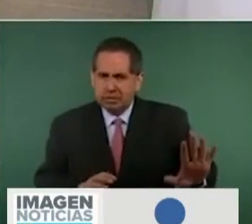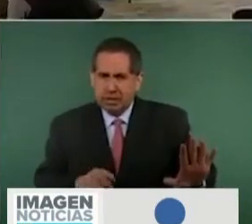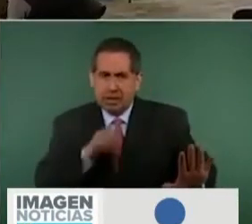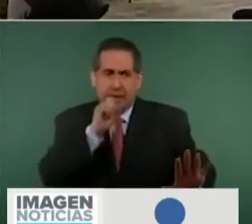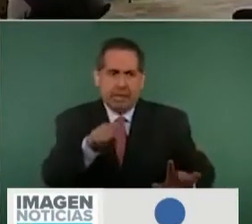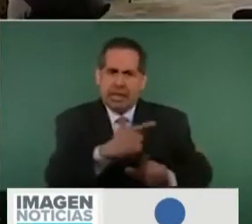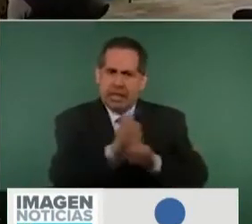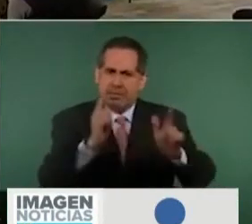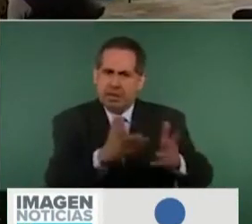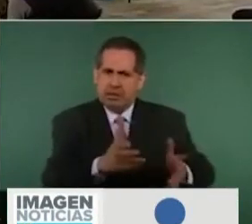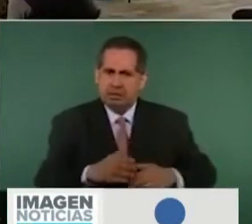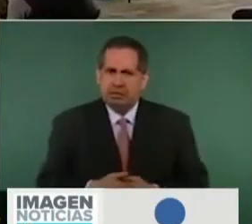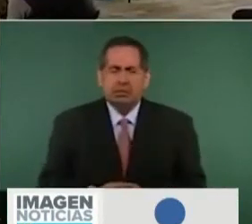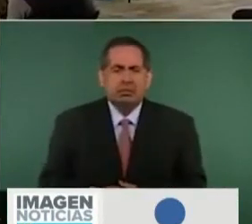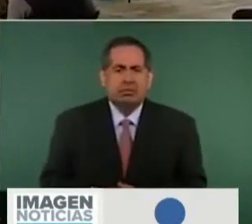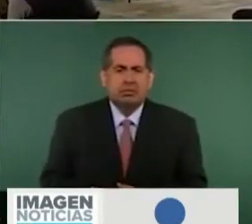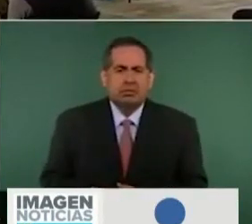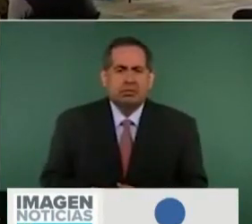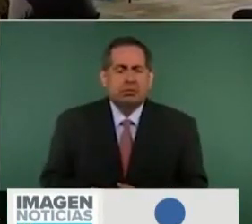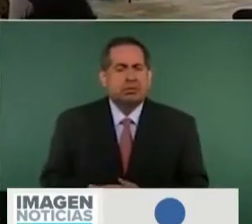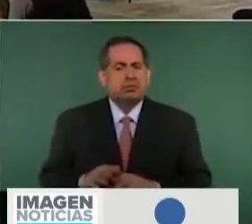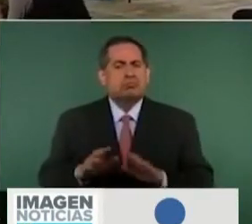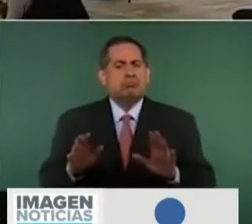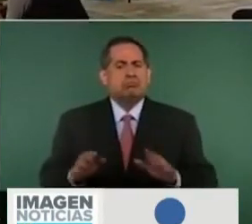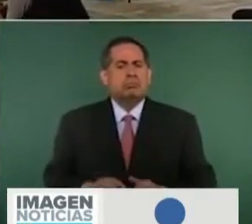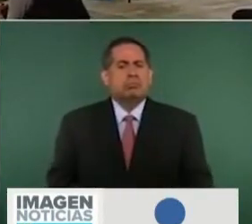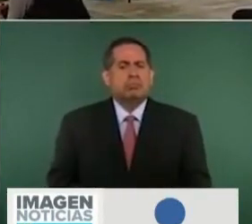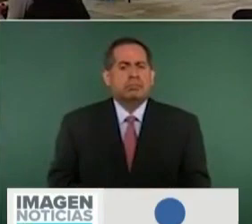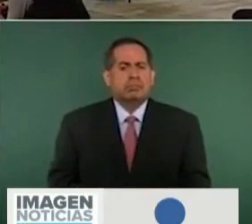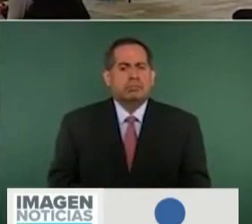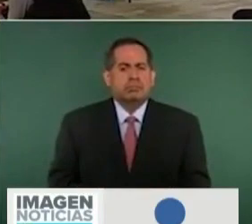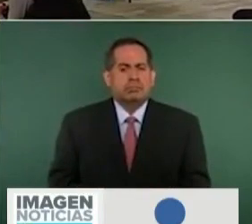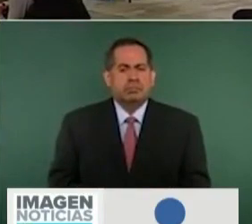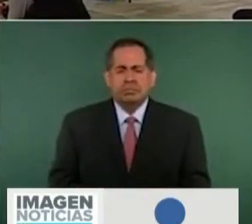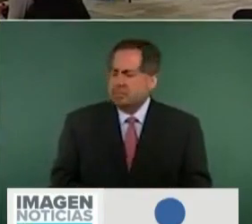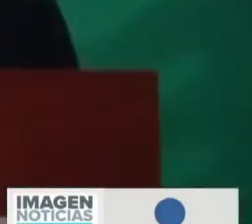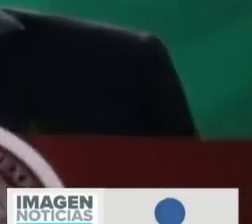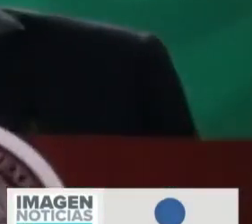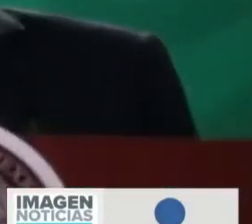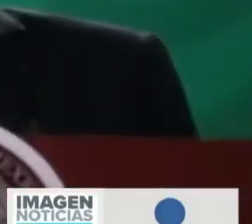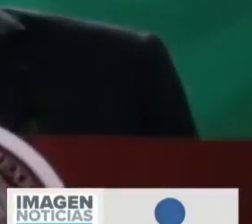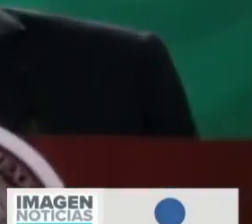eres libre. Va a ser el único posicionamiento, creo que fue muy claro. ¿De acuerdo? Muy bien, vamos. Muy bien.